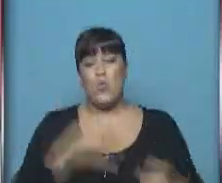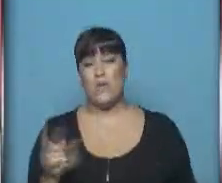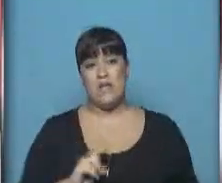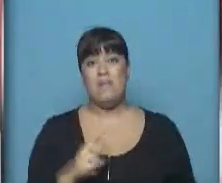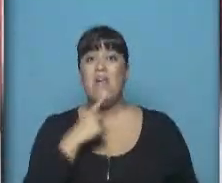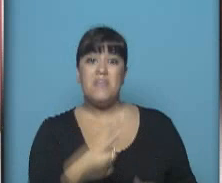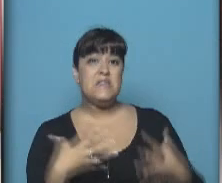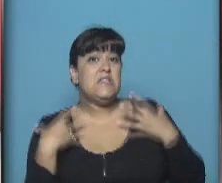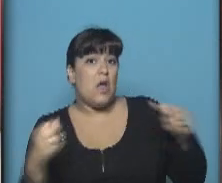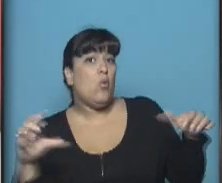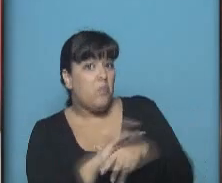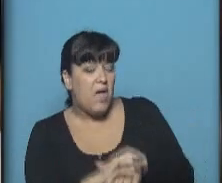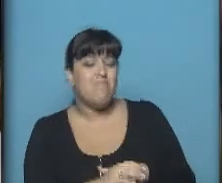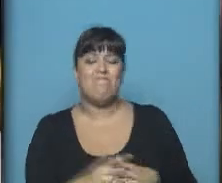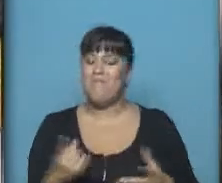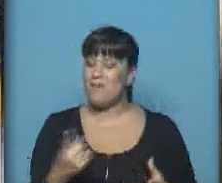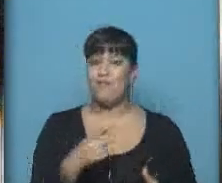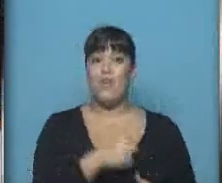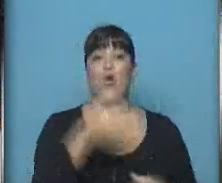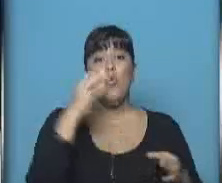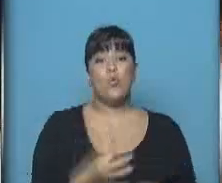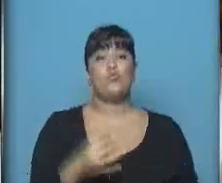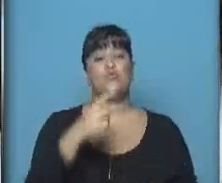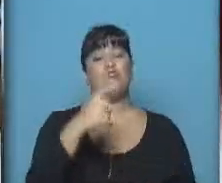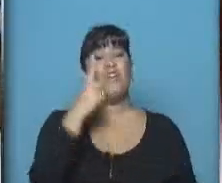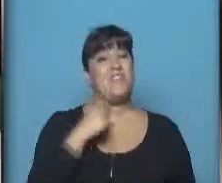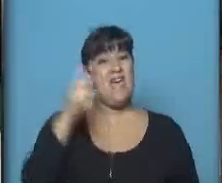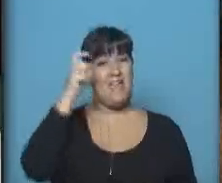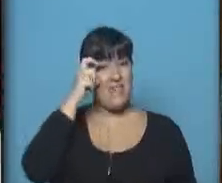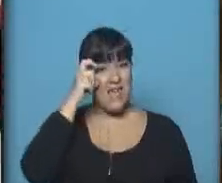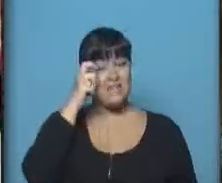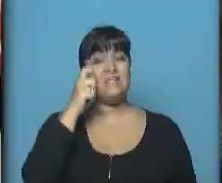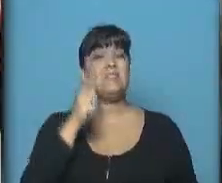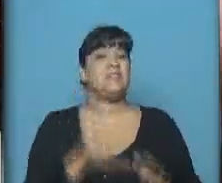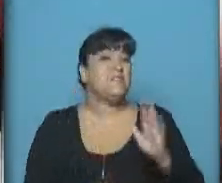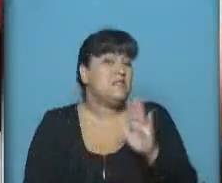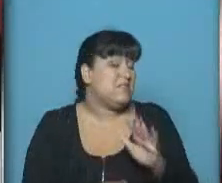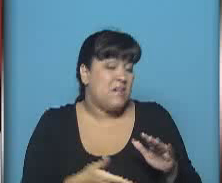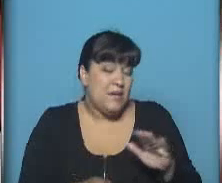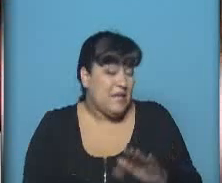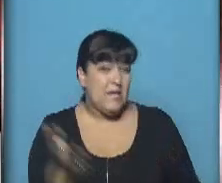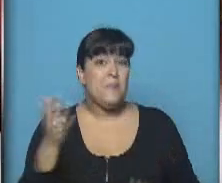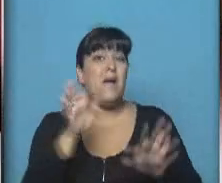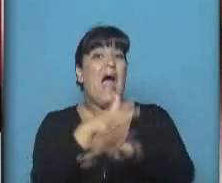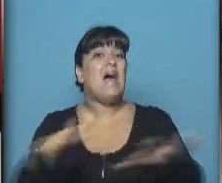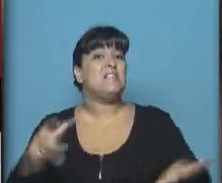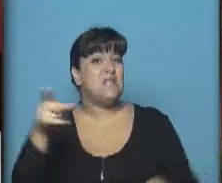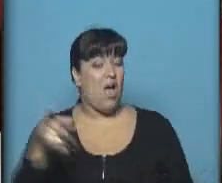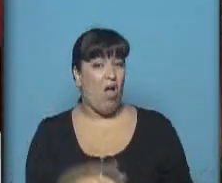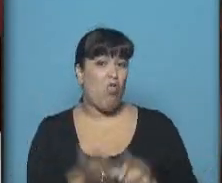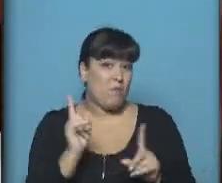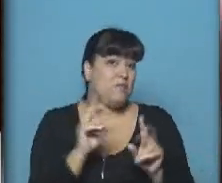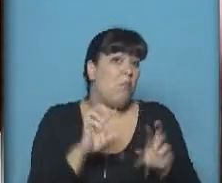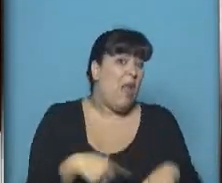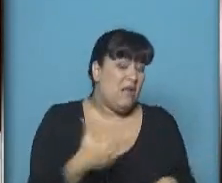que está perfecto de salud, lógico. Lucas, el día 10 se fue al asado que él